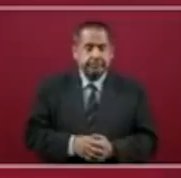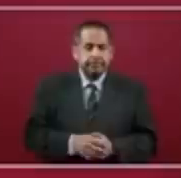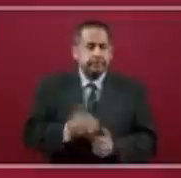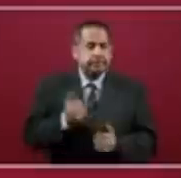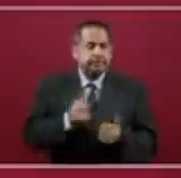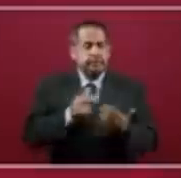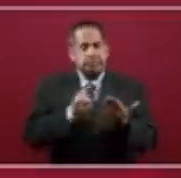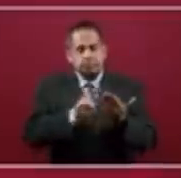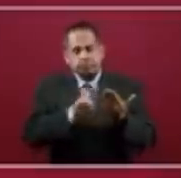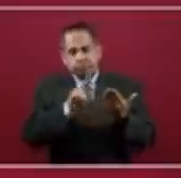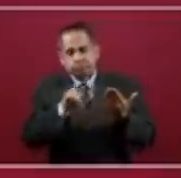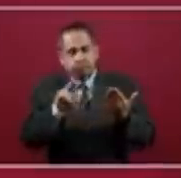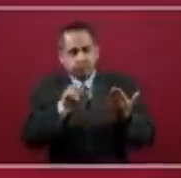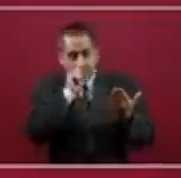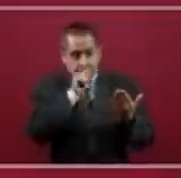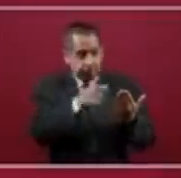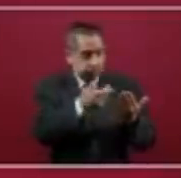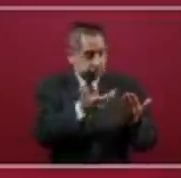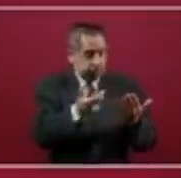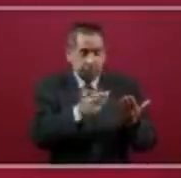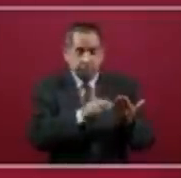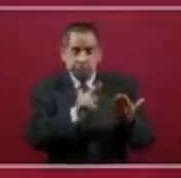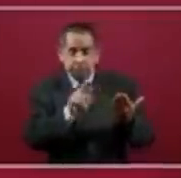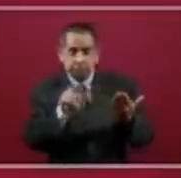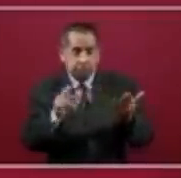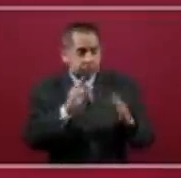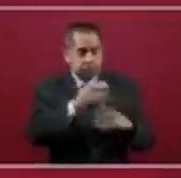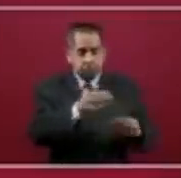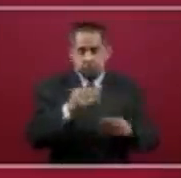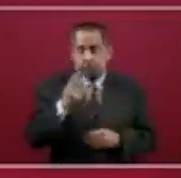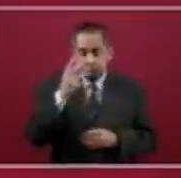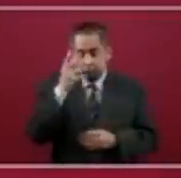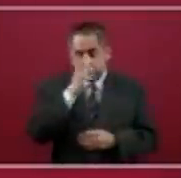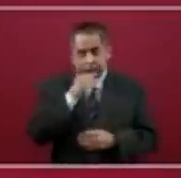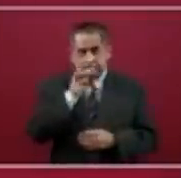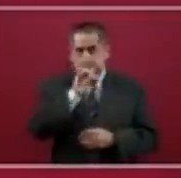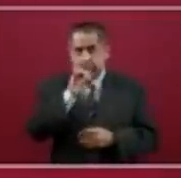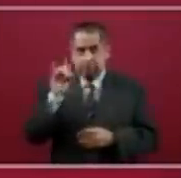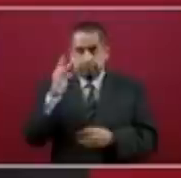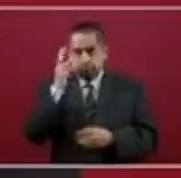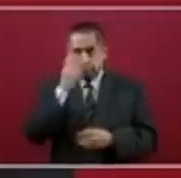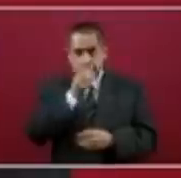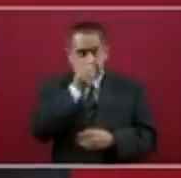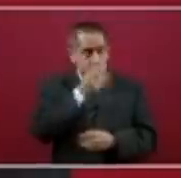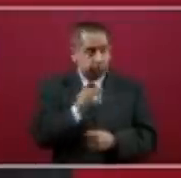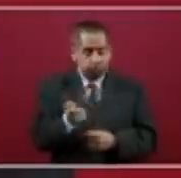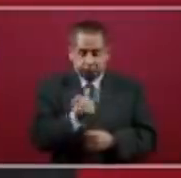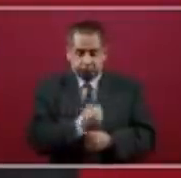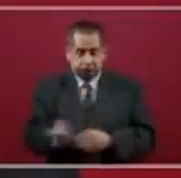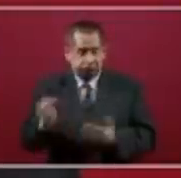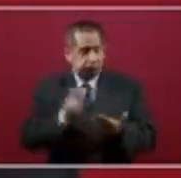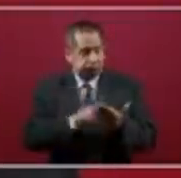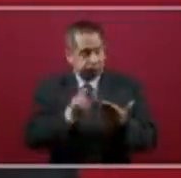pinturas hechas por ellos, buenos cuadros, muy buenos pintores,